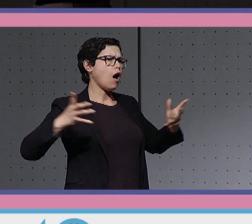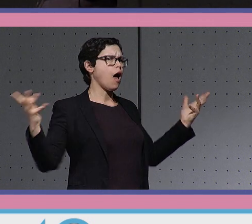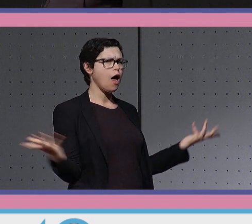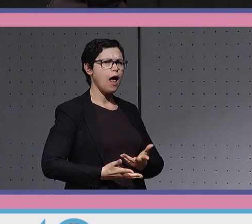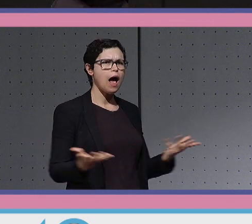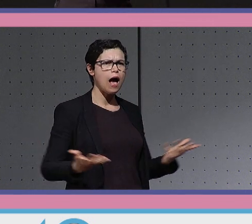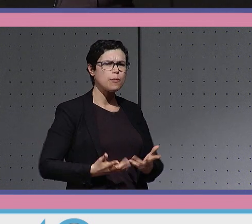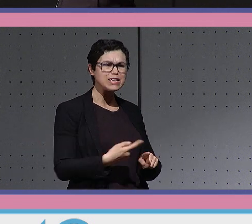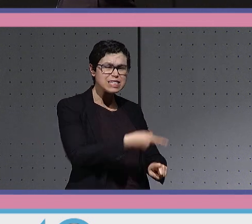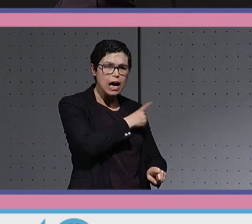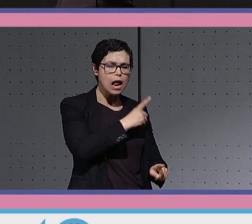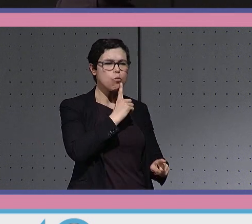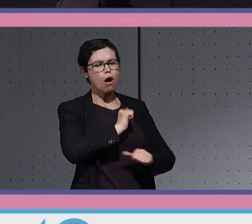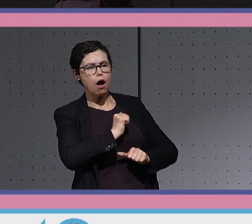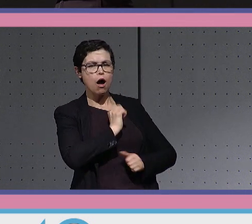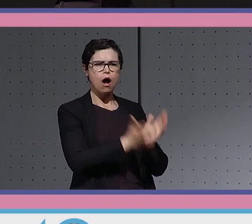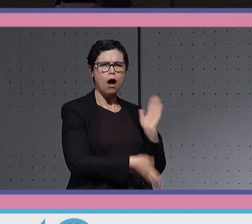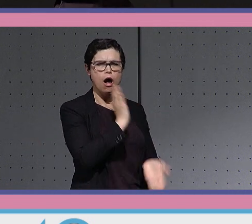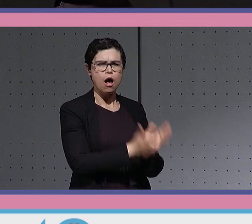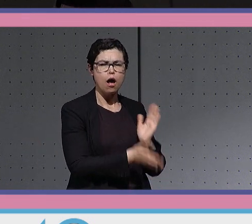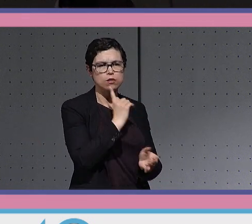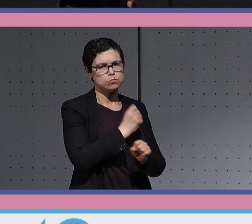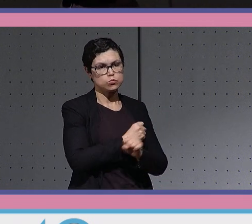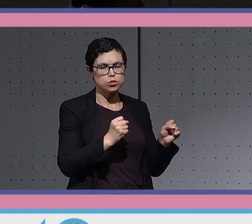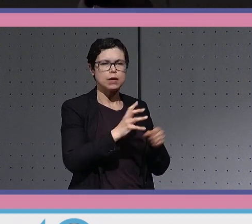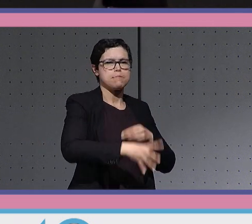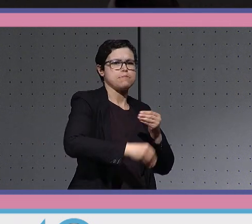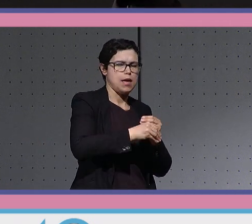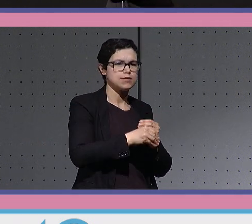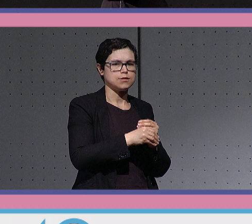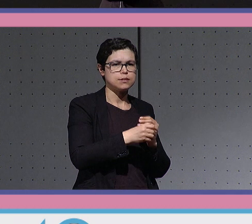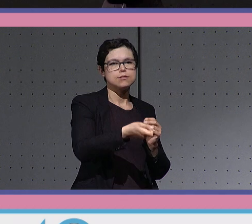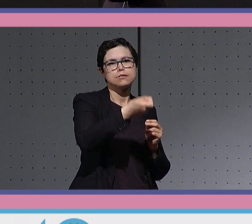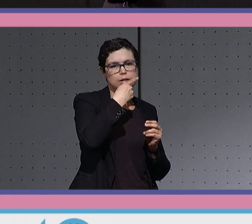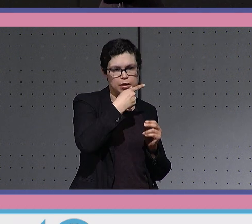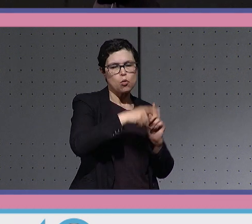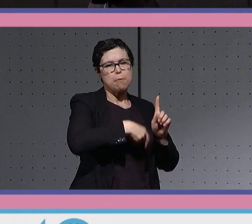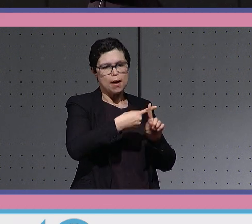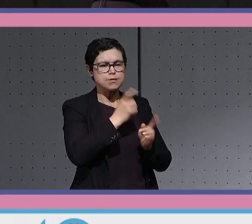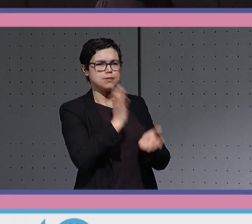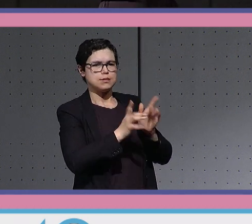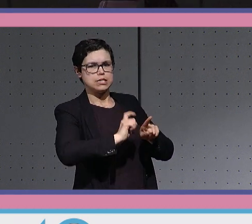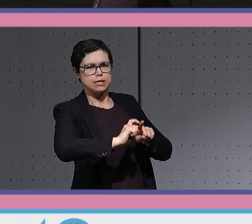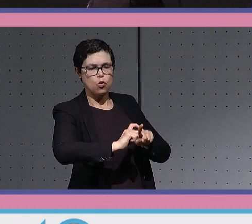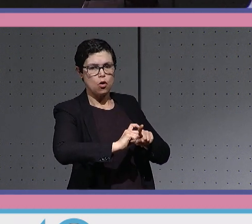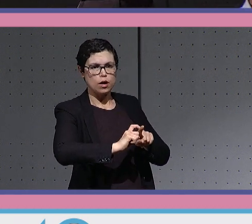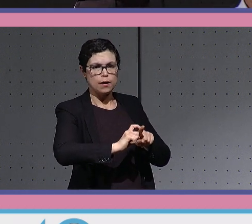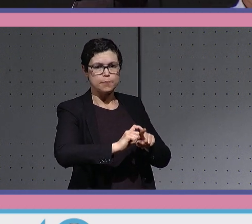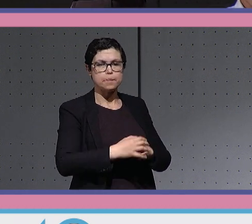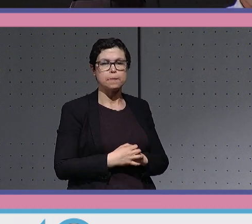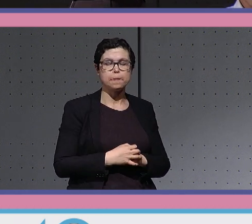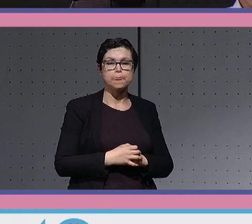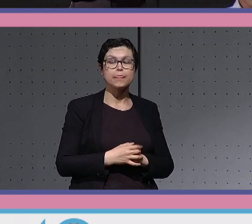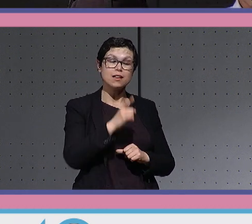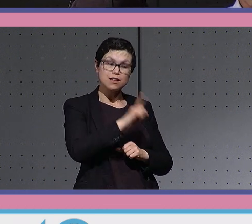permitir esperar con un solo tipo de intervención, y entonces tendremos que hacer 2, incluyendo los tratamientos farmacológicos. Es frecuente que aparezcan también